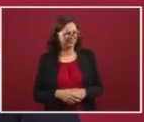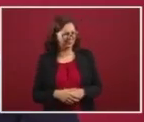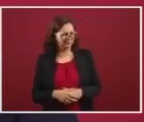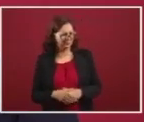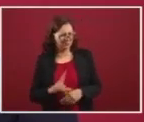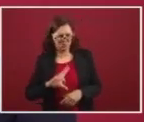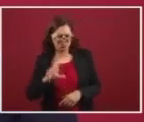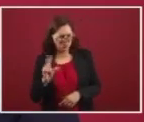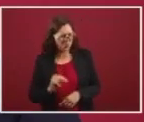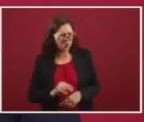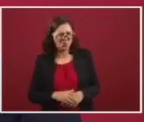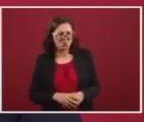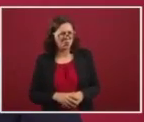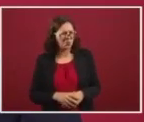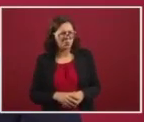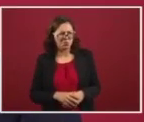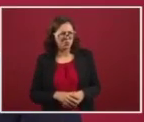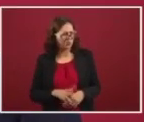no.